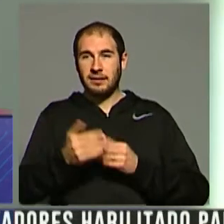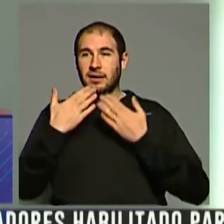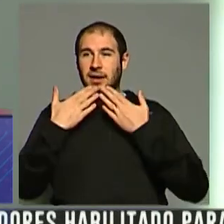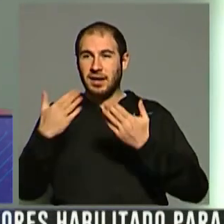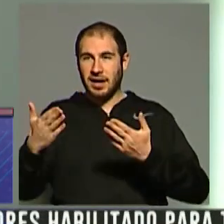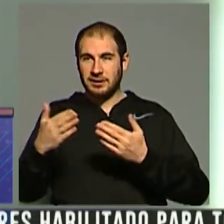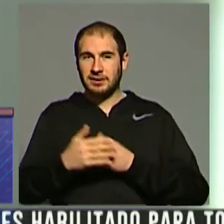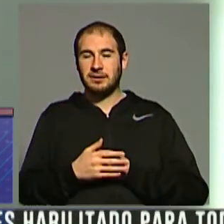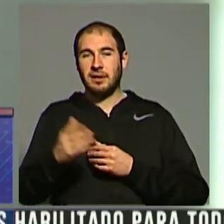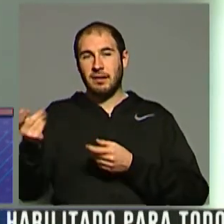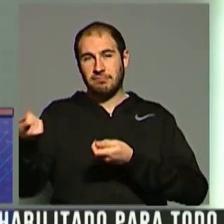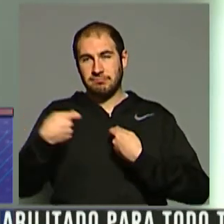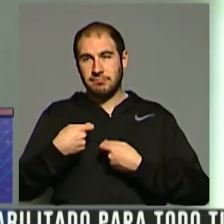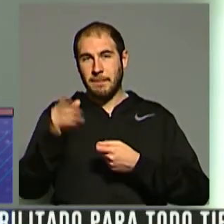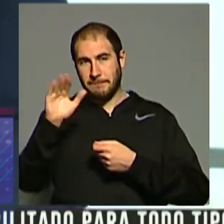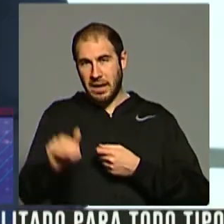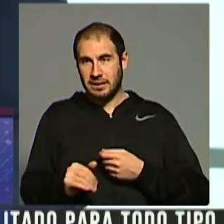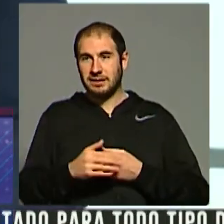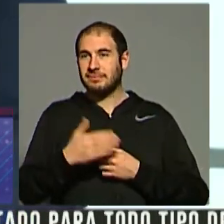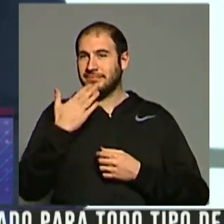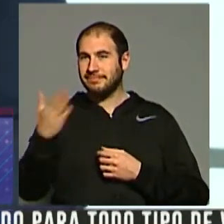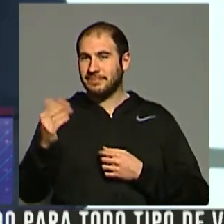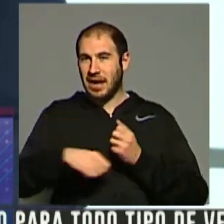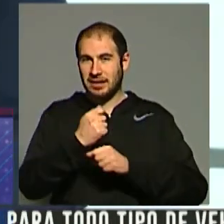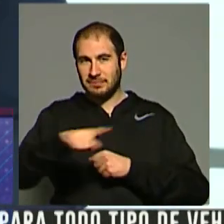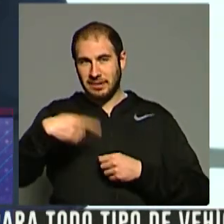agradecemos por este aporte que nos haces cada martes gracias hasta la semana que viene como siempre